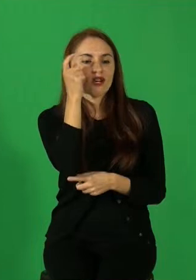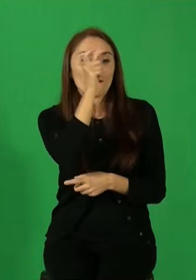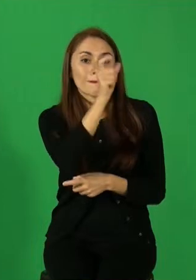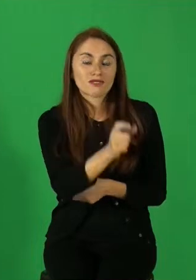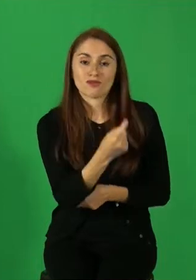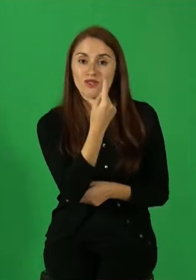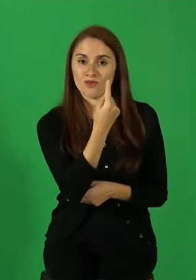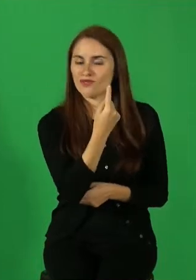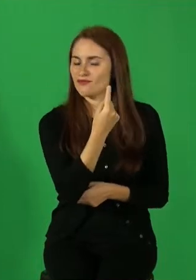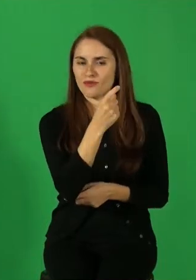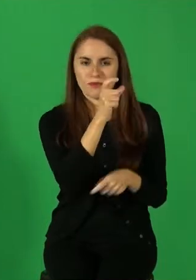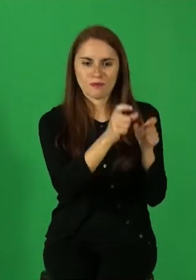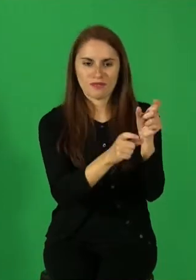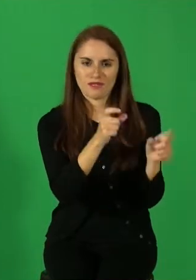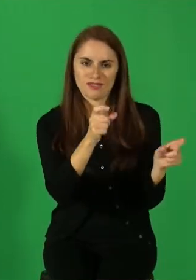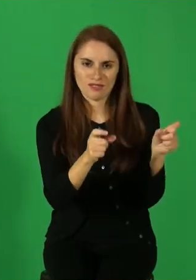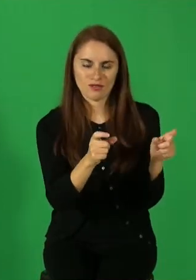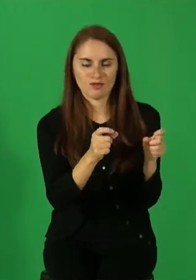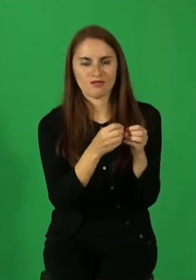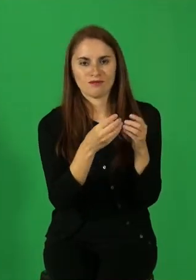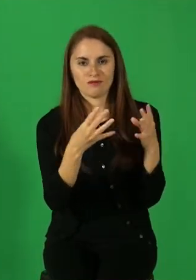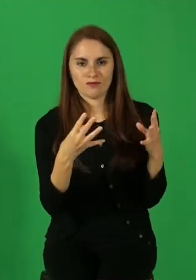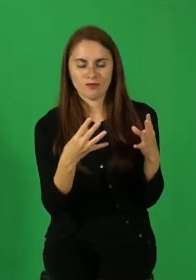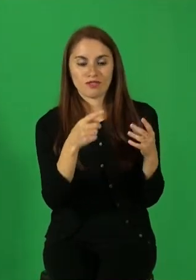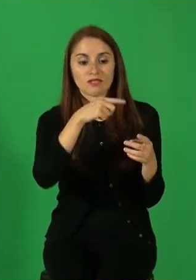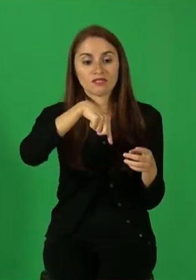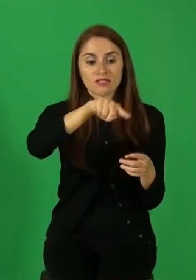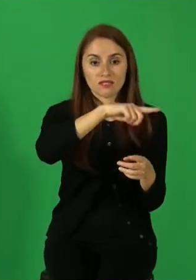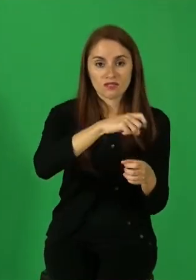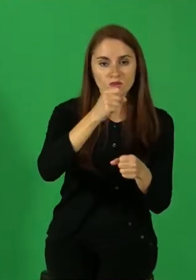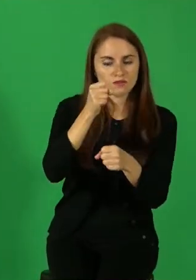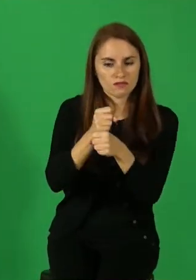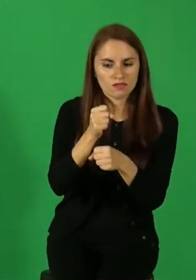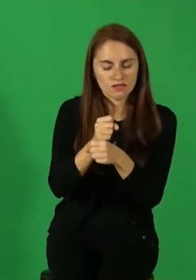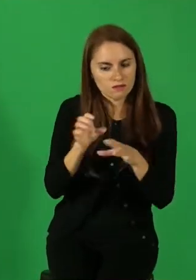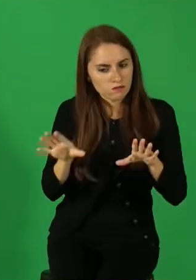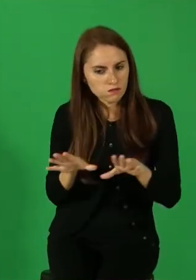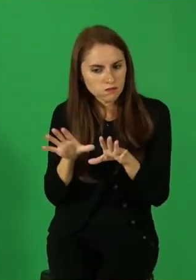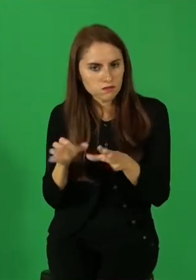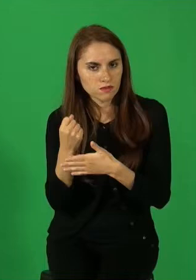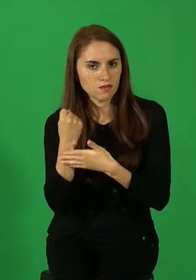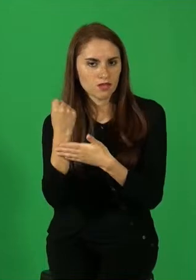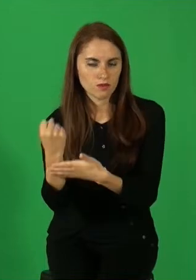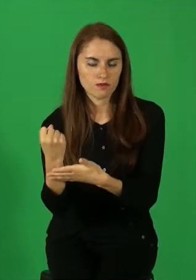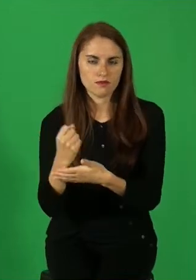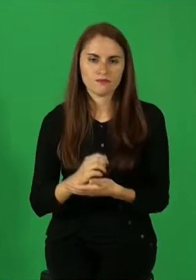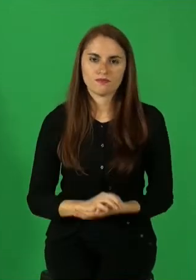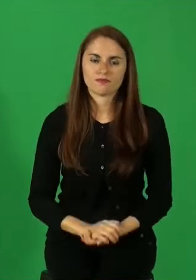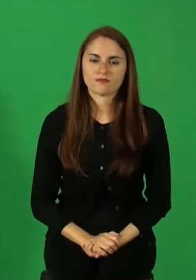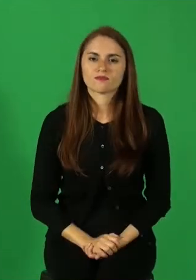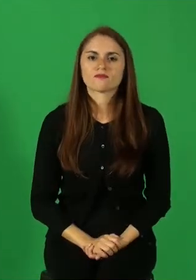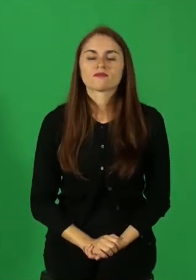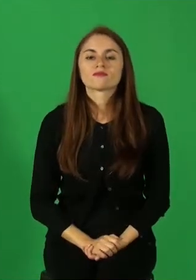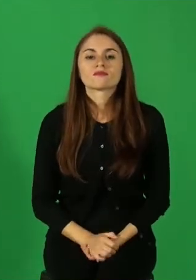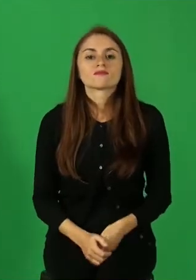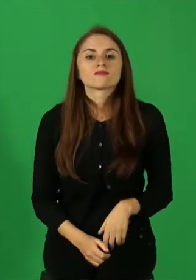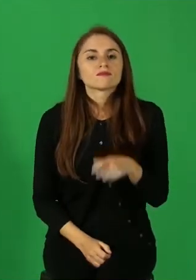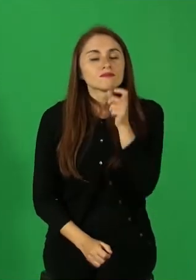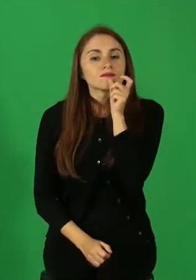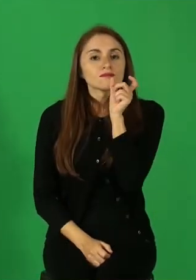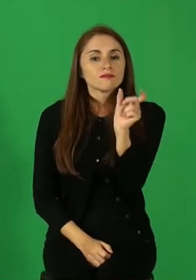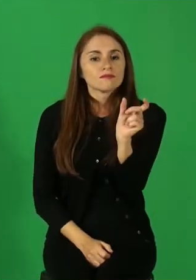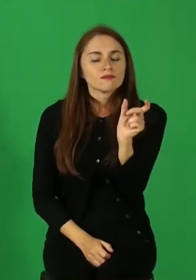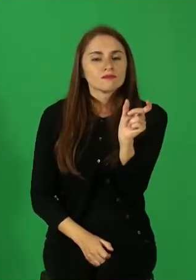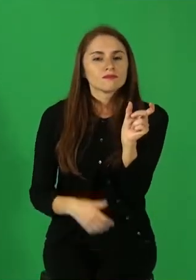el sujeto y trabajan para recuperar a los enfermos de la pandemia, es el predicado. La palabra principal